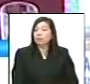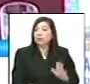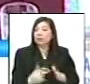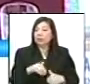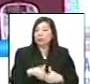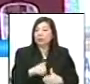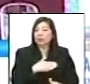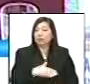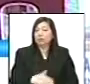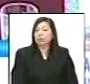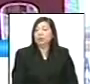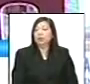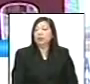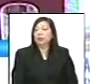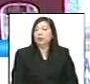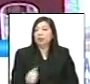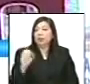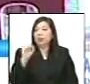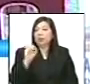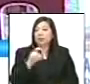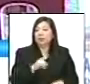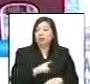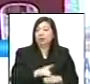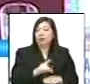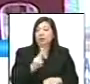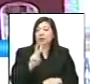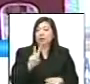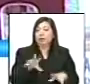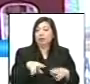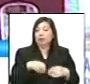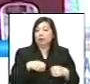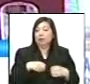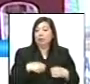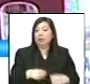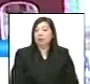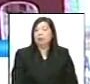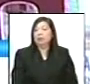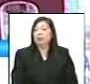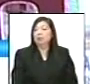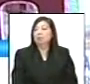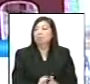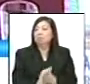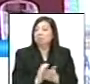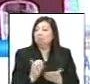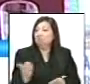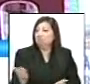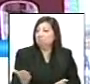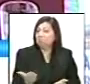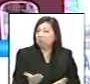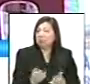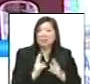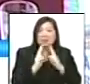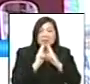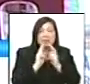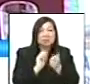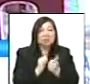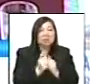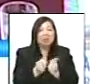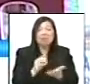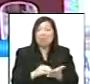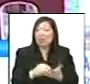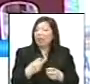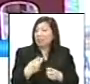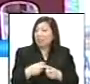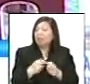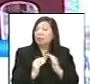votos a favor, 0 en contra y 2 abstenciones. Felicito en realidad en una reforma tan complicada